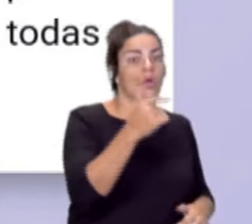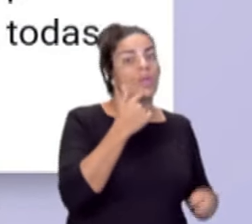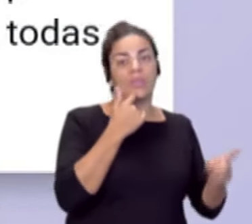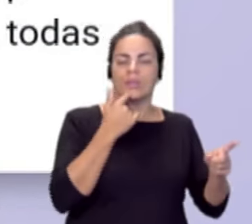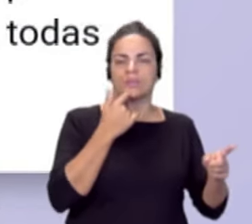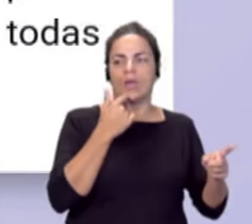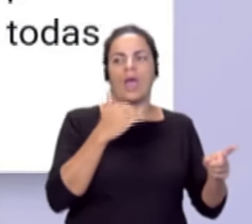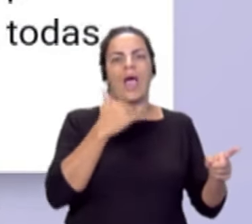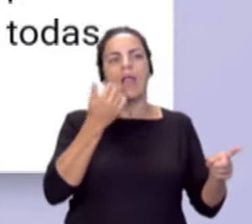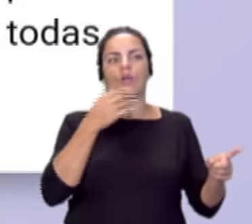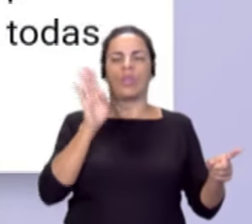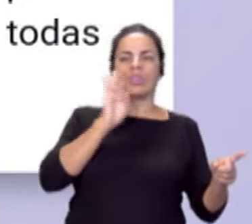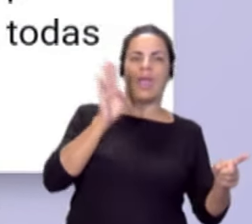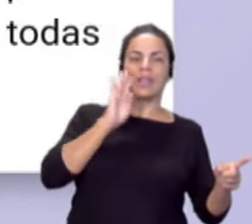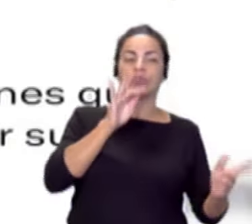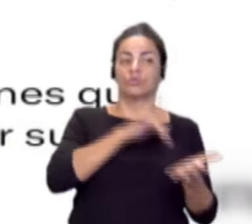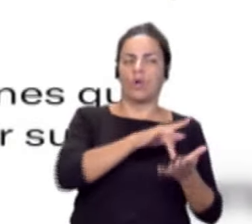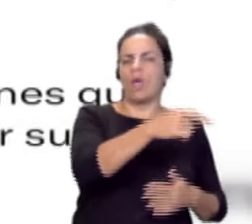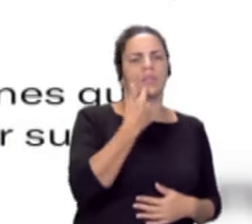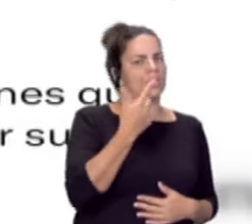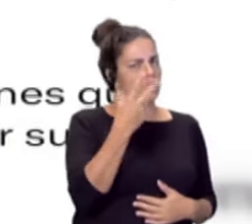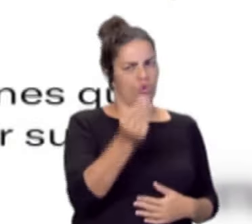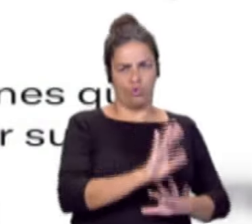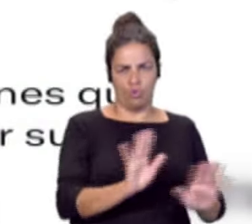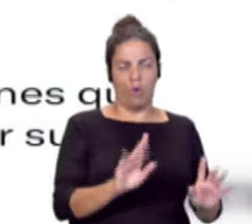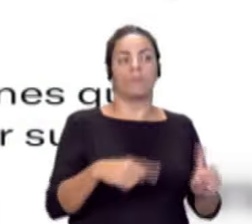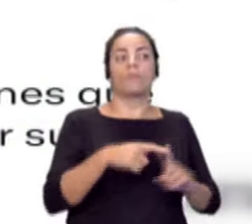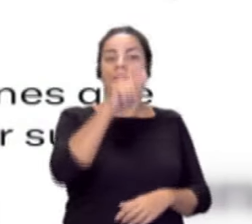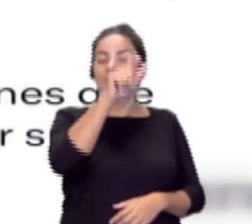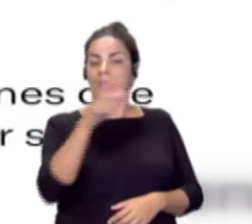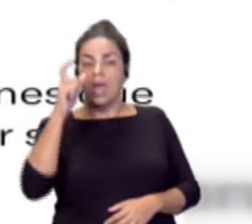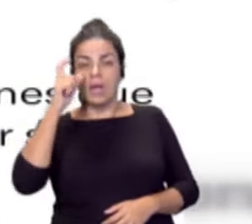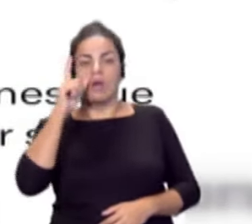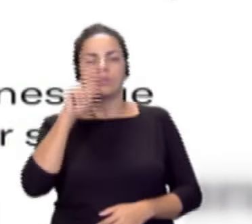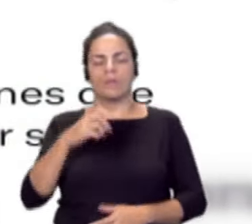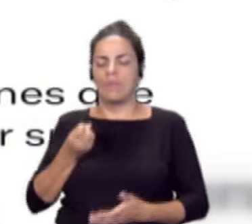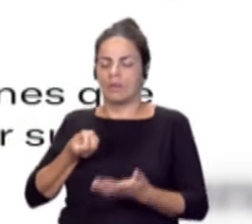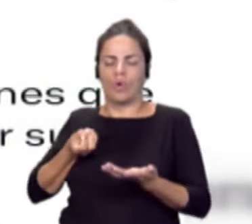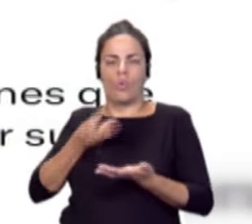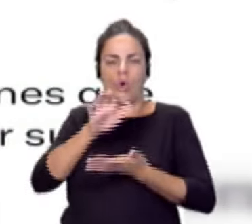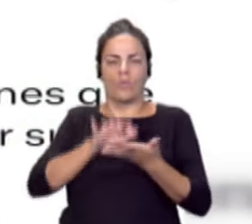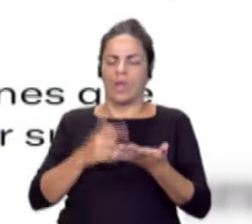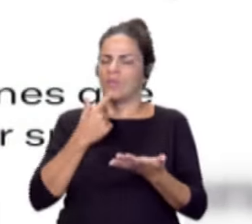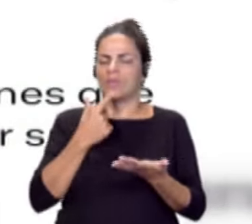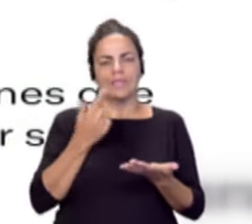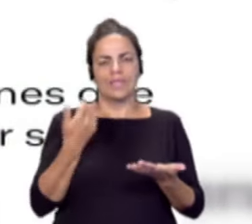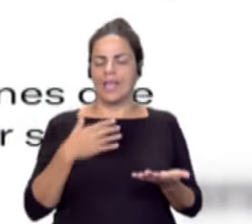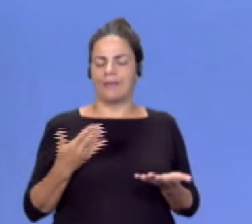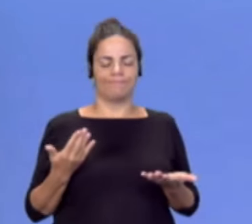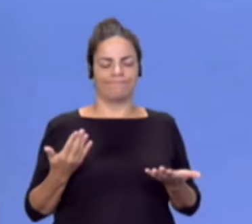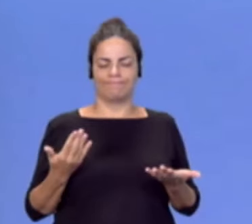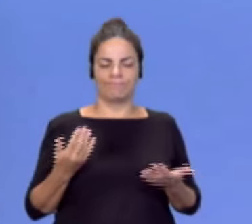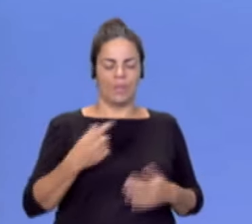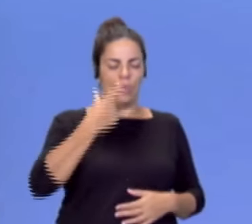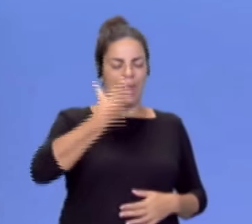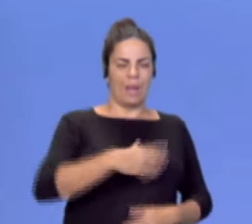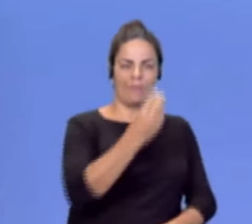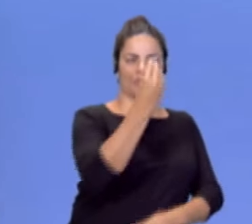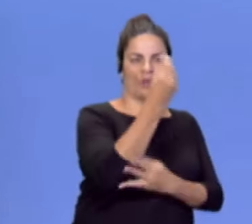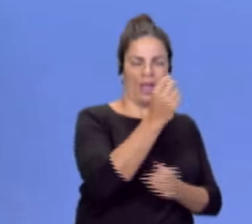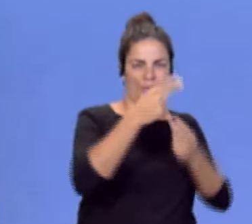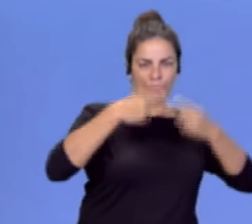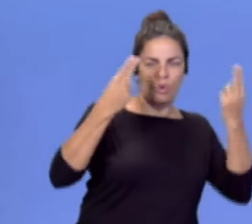ningún hecho delictivo. Errejón también explicó en un comunicado que ha llegado al límite de la contradicción entre el personaje y la persona.